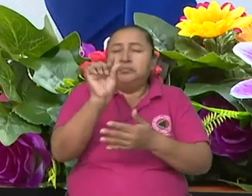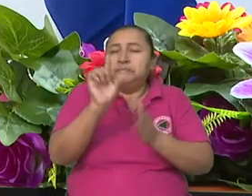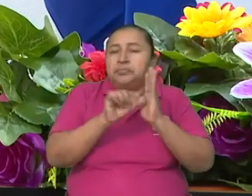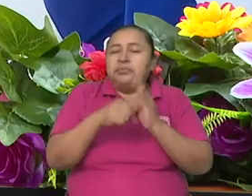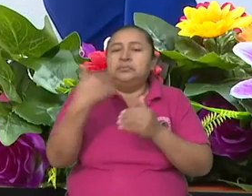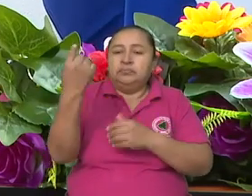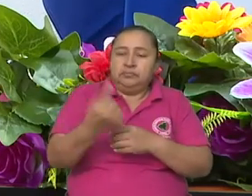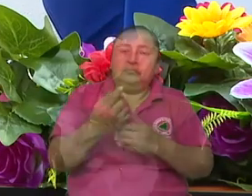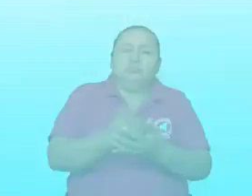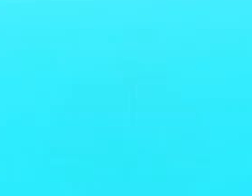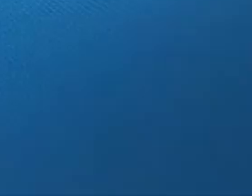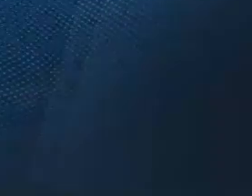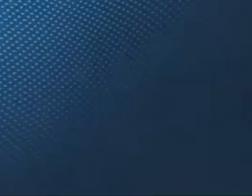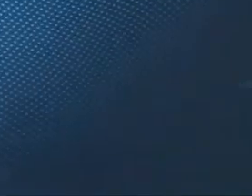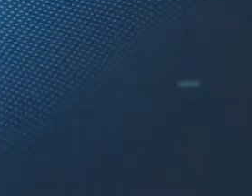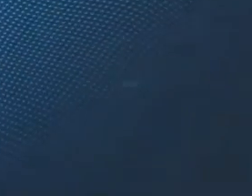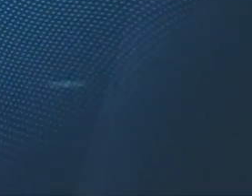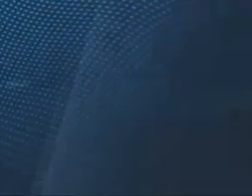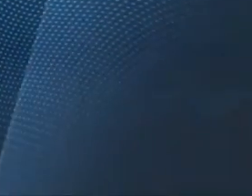pausa y nosotros ya volvemos.